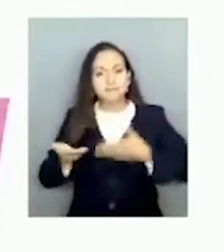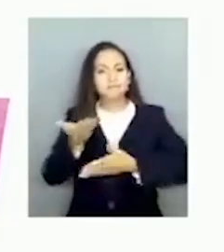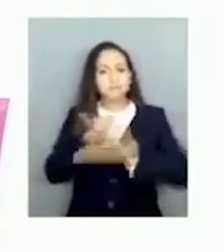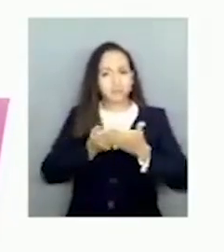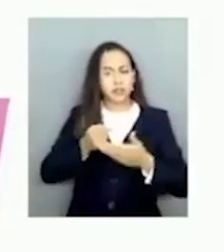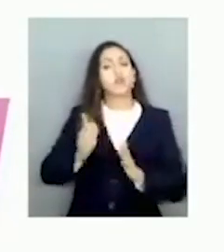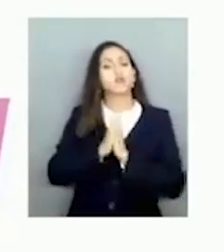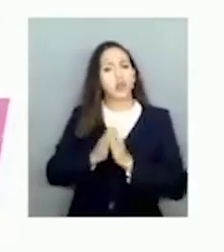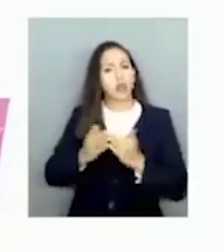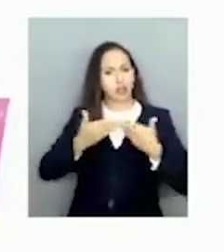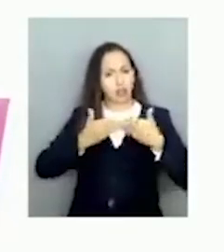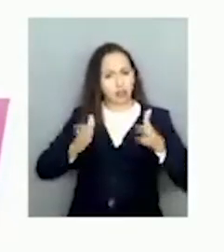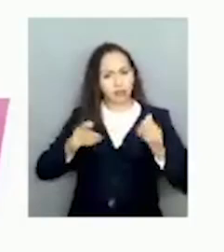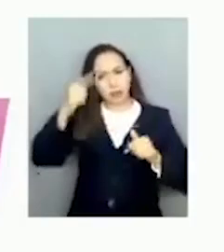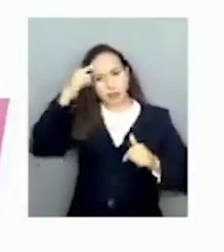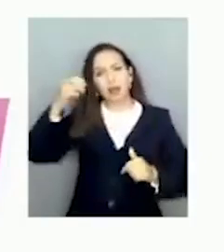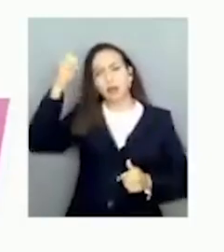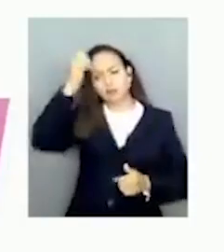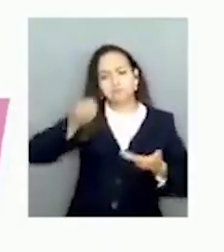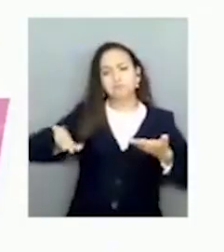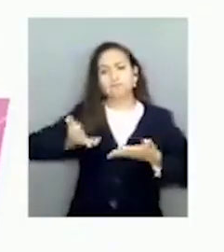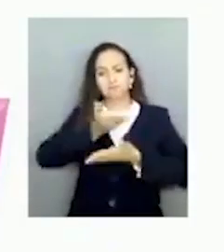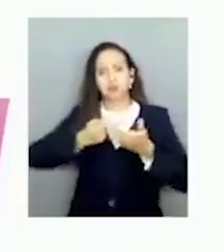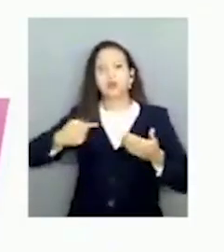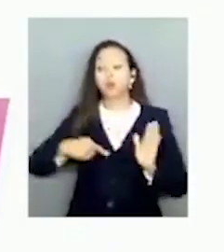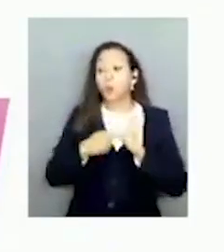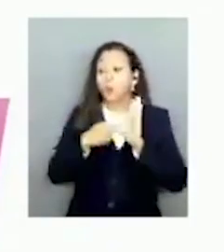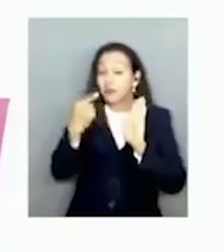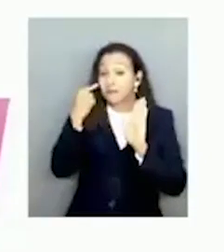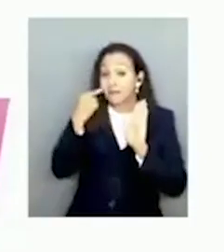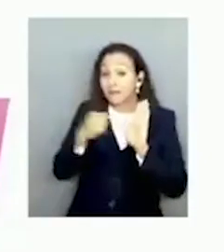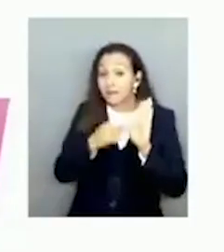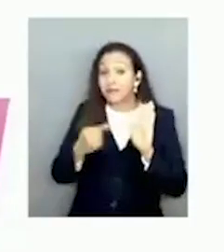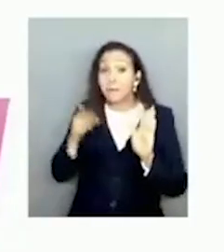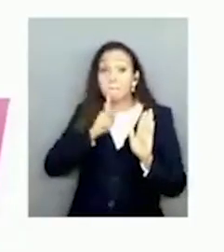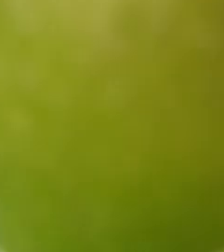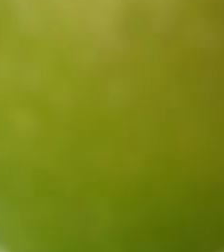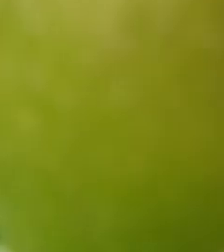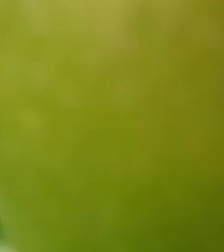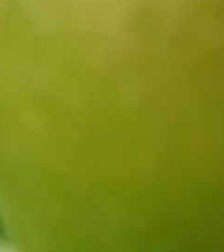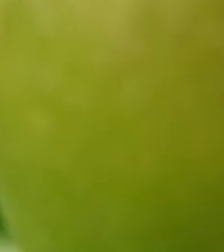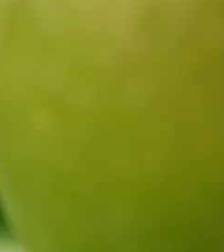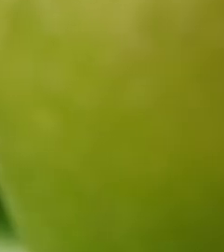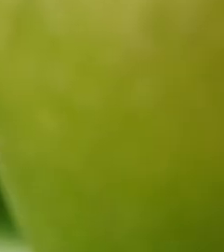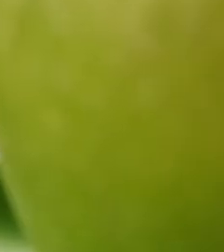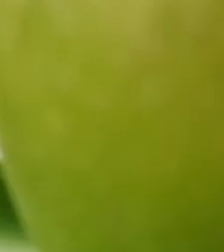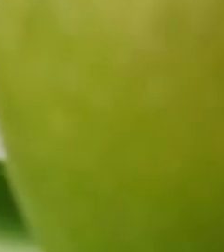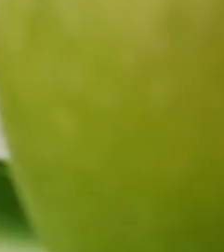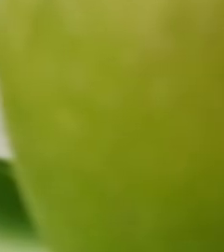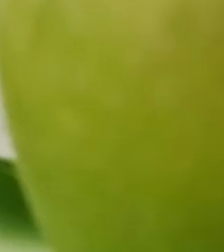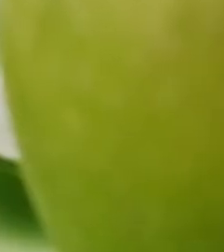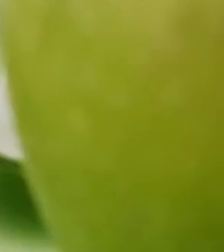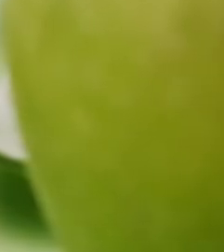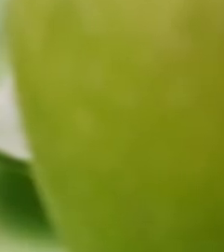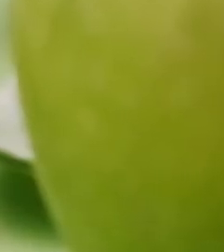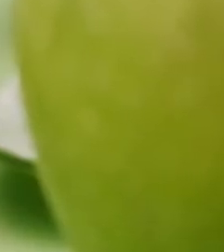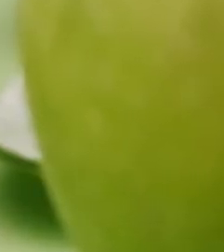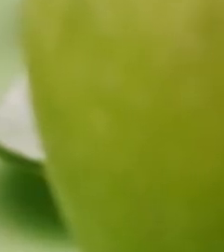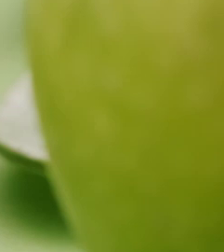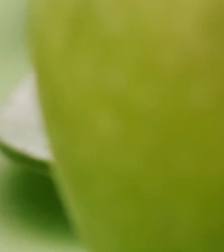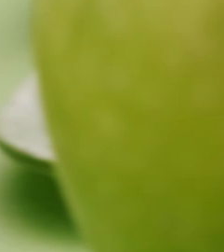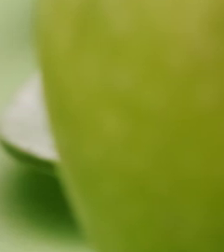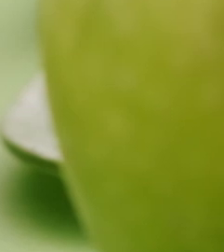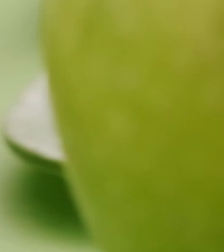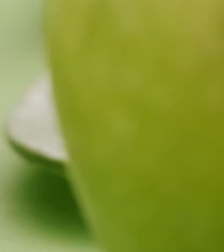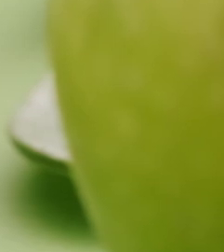puerta para que podamos compartirles los hallazgos de este Encuentro Nacional Violencia pudre aguacate. Comerciantes denuncian